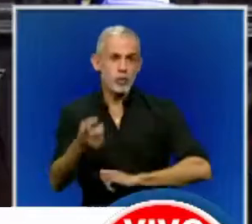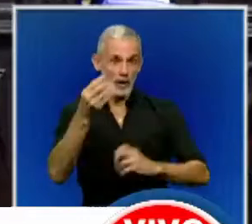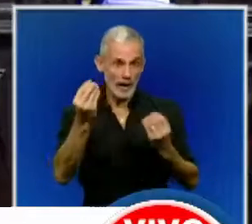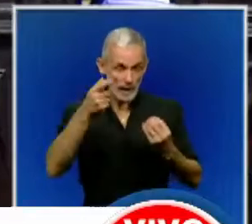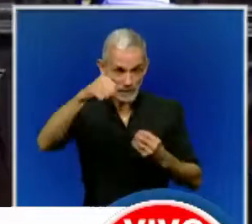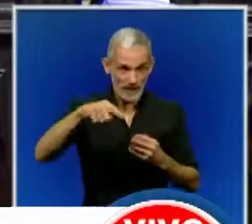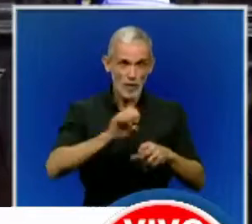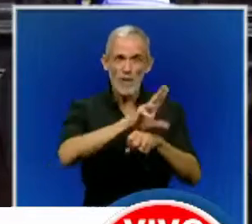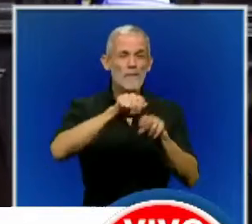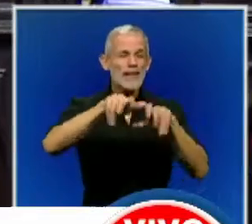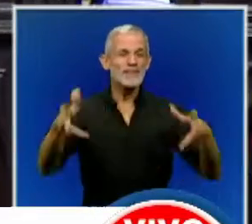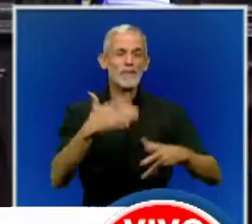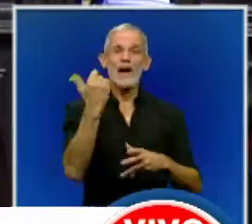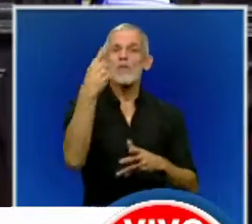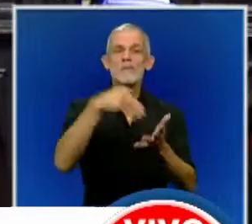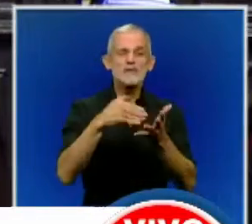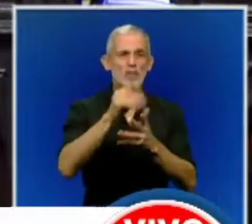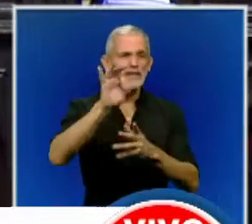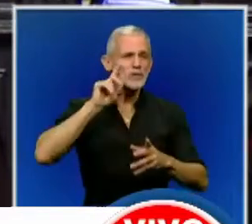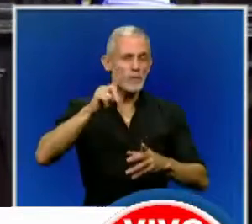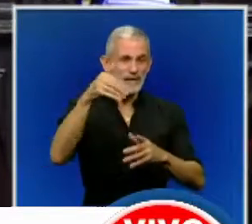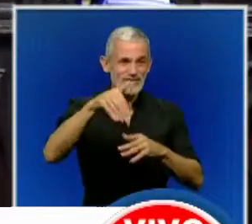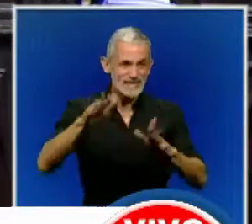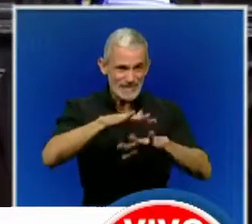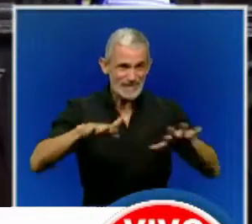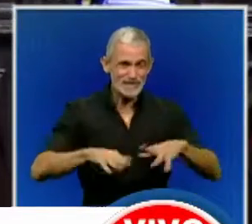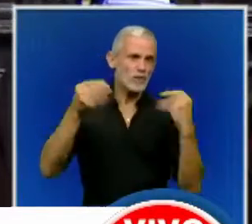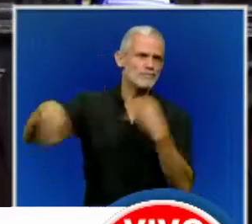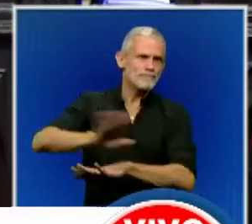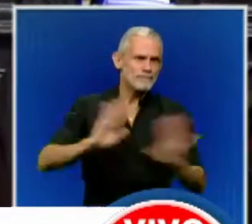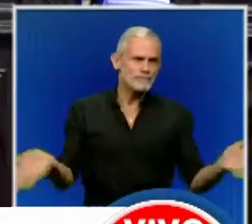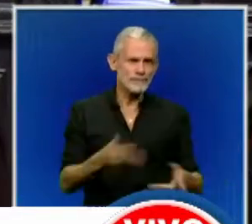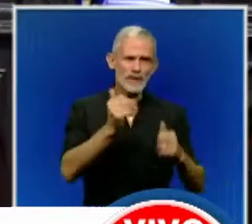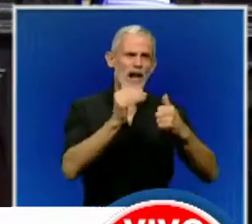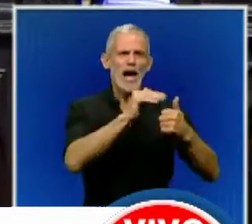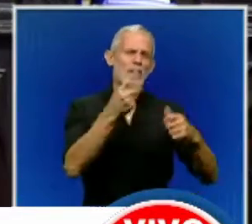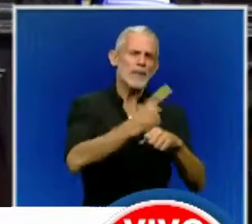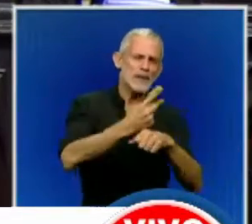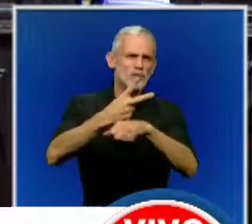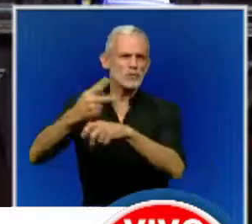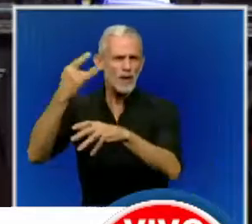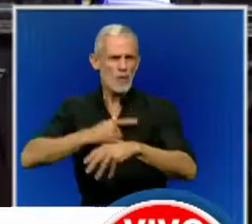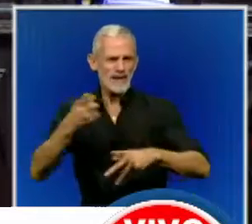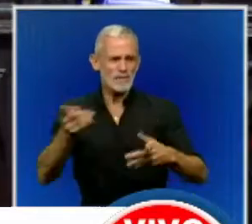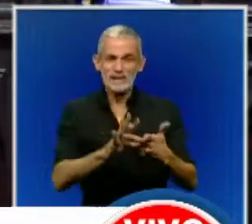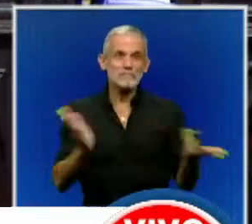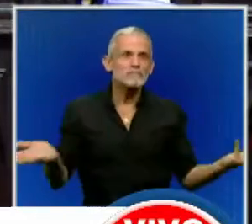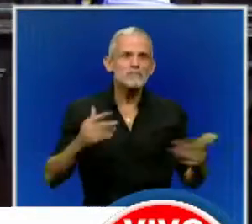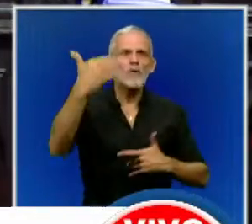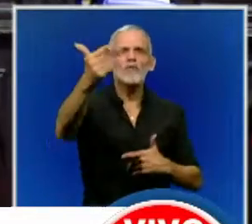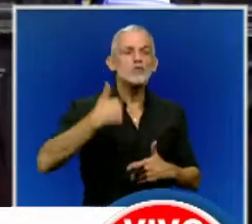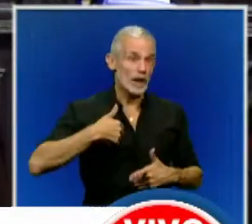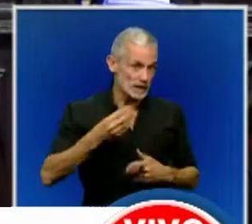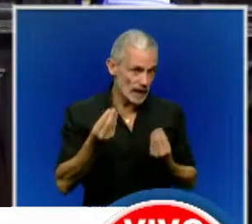sucediendo en esta pandemia, que hay 1,5 millones de alumnos que han abandonado el sistema en sus 3 niveles, estamos comprometiendo seriamente el futuro